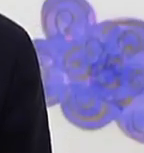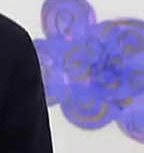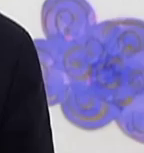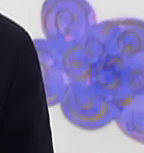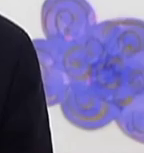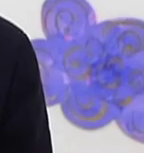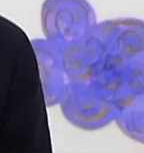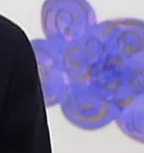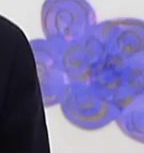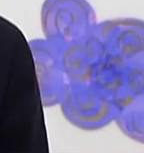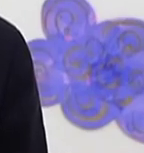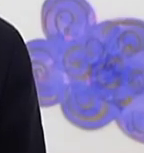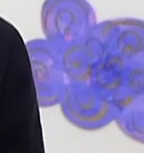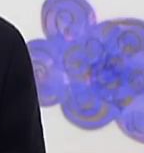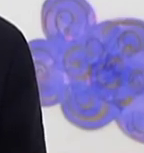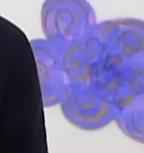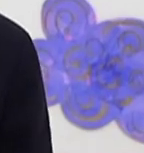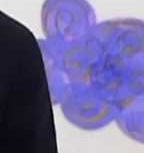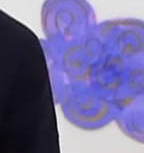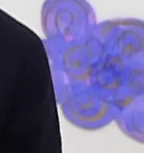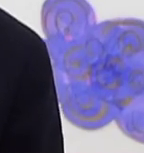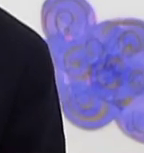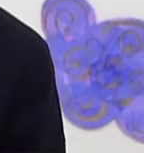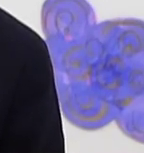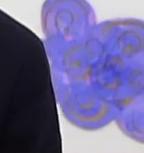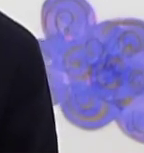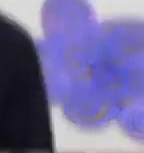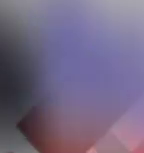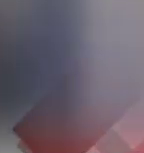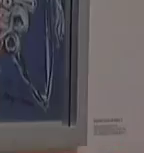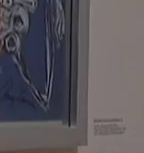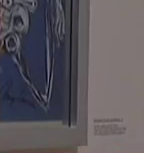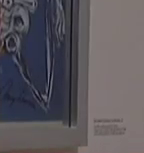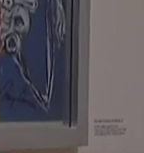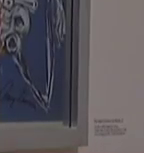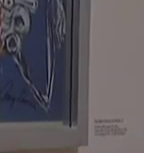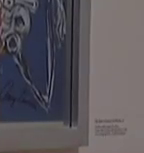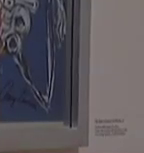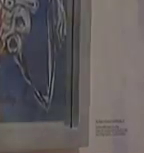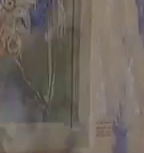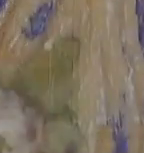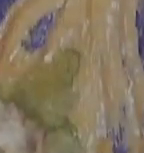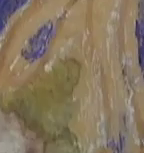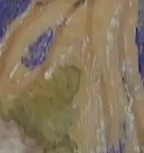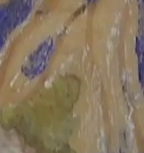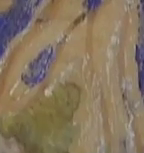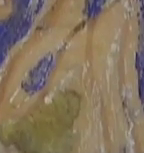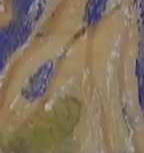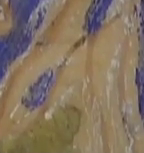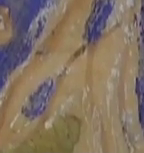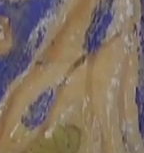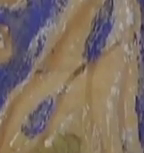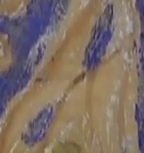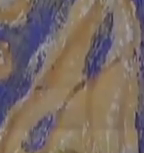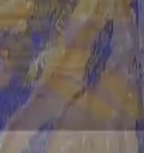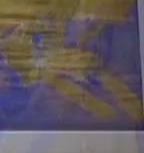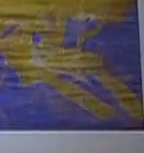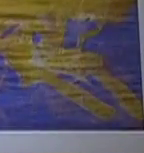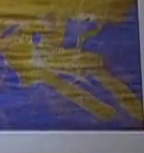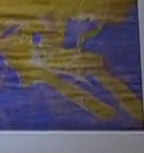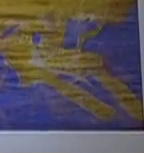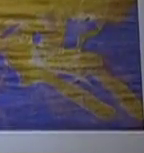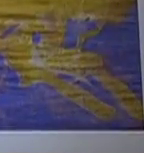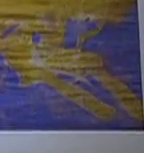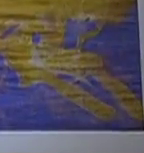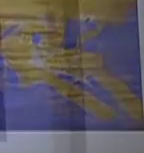Dice, pues tiene un corazón muy joven y muy libre. Así era Chucho Reyes. En la sección Muerte y Bestiario de la muestra se puede apreciar